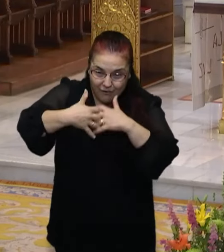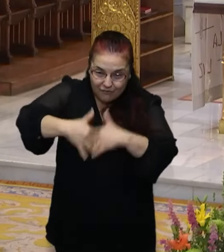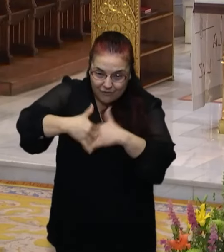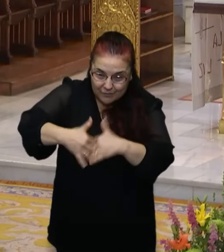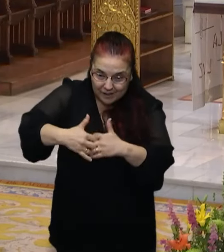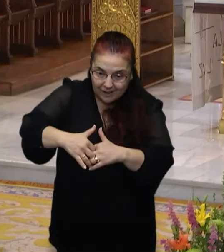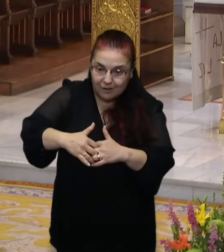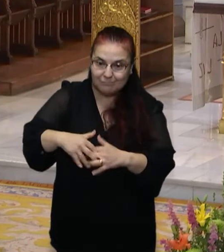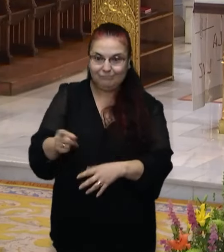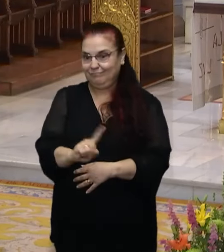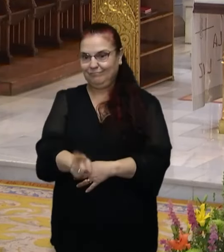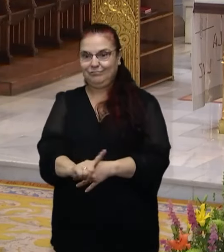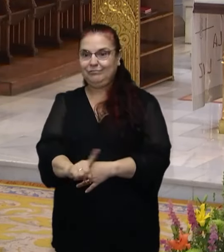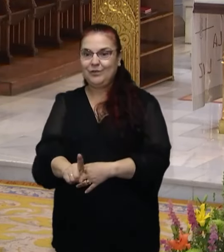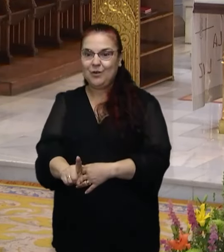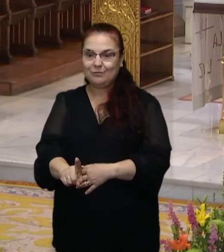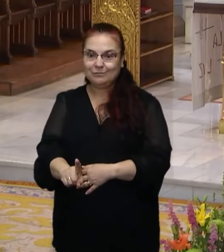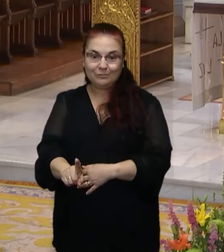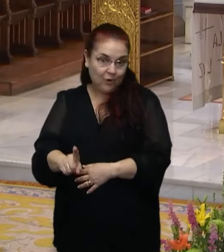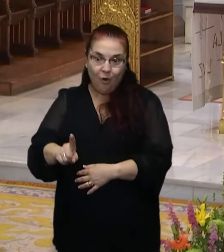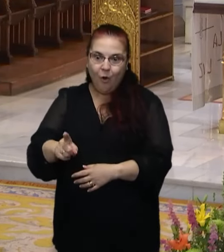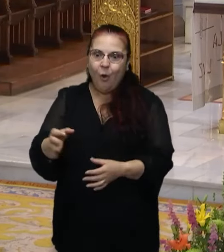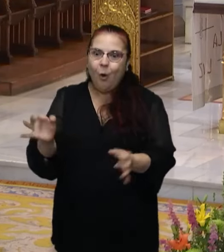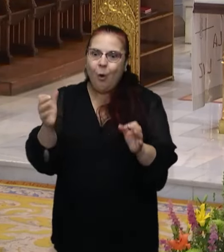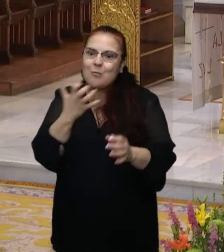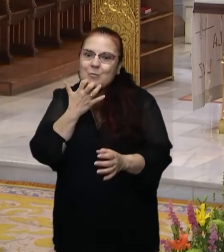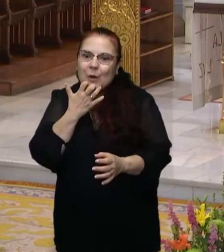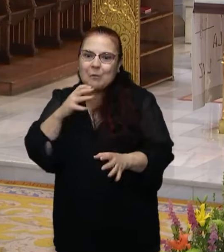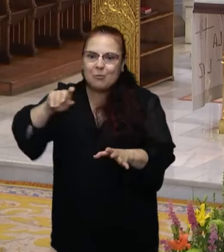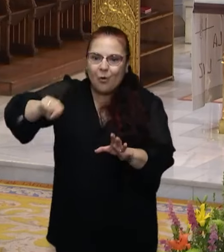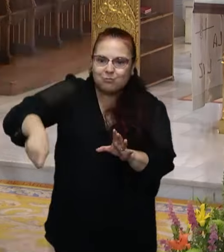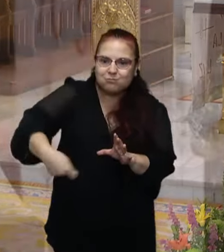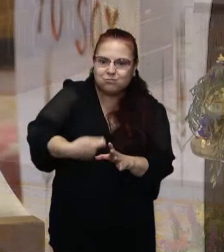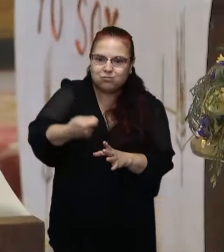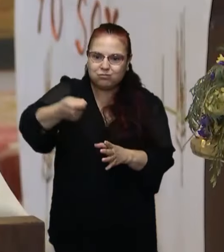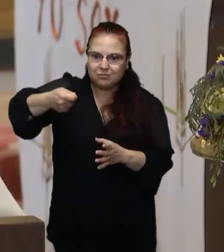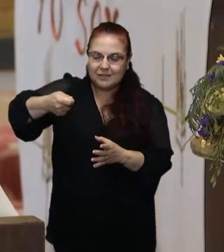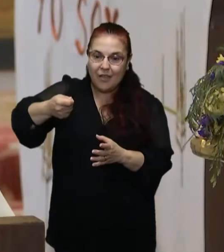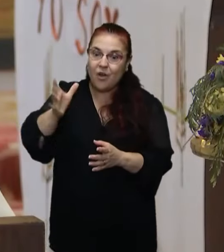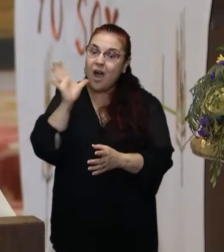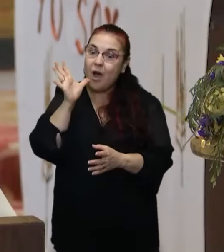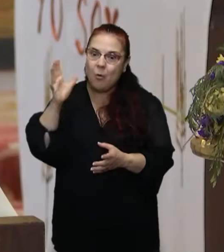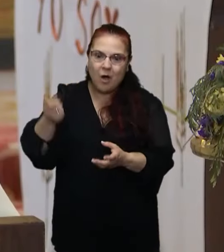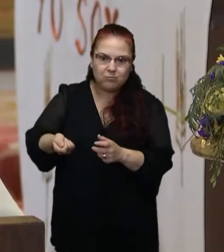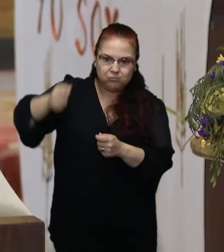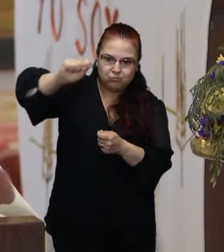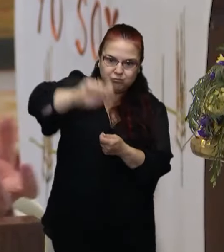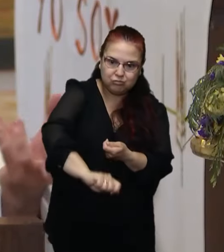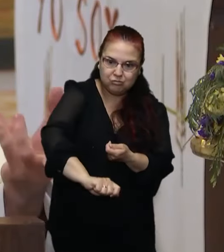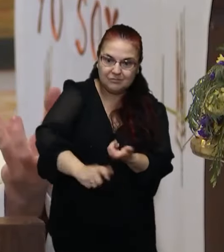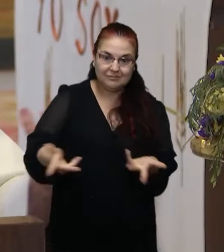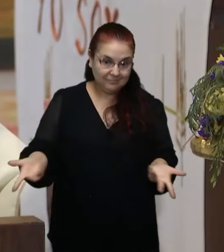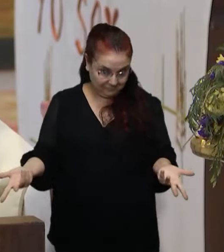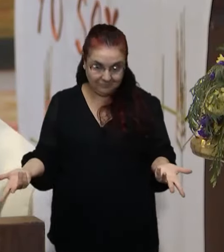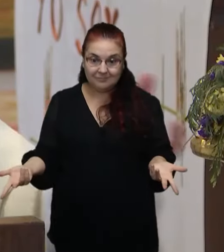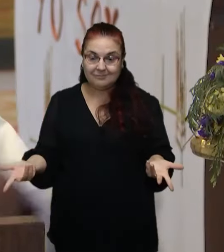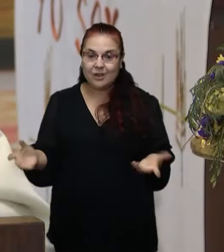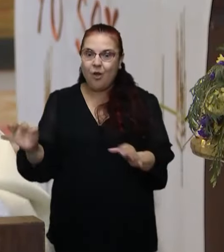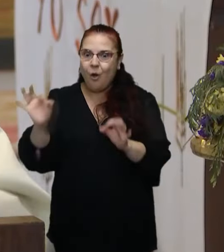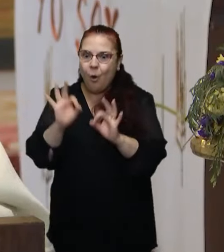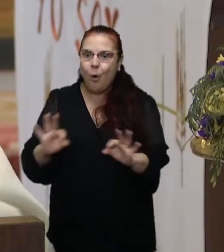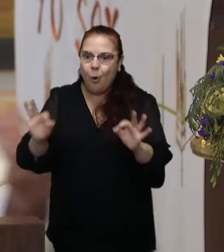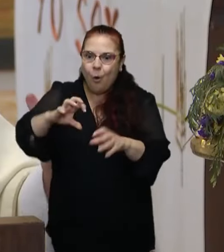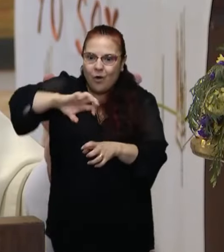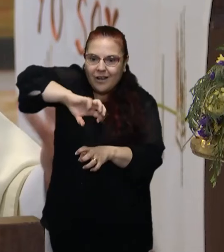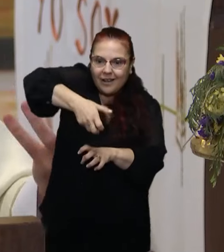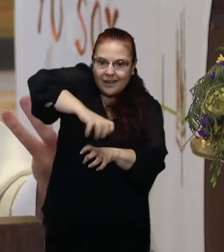el cazo, que recoge el agua y la da, o el caño, que por el cual